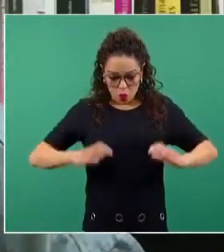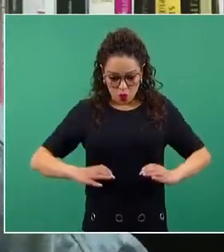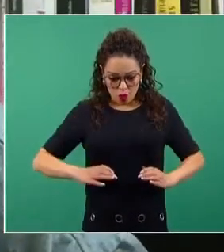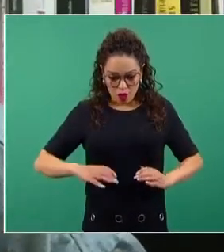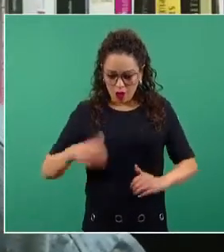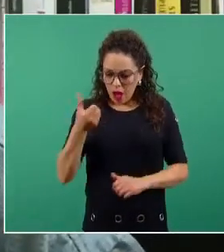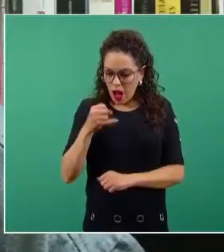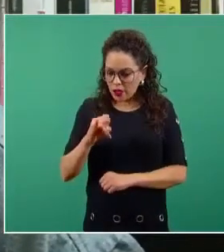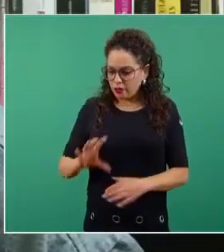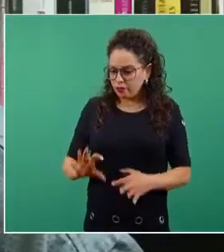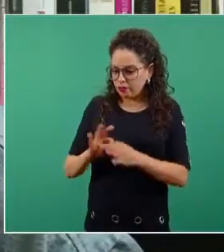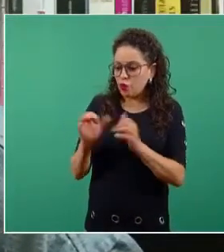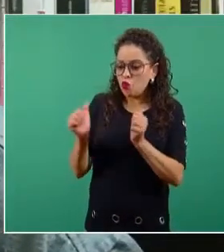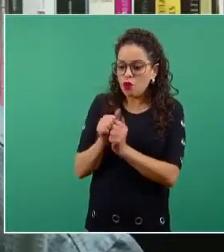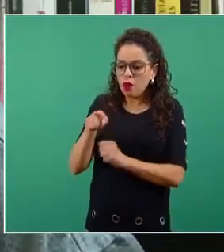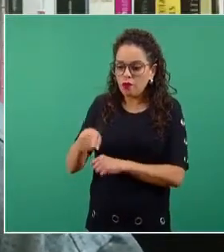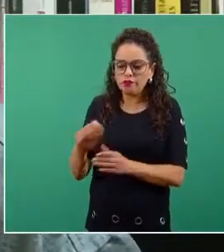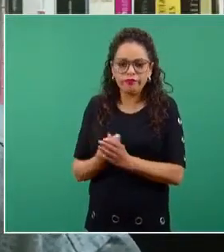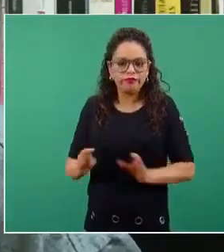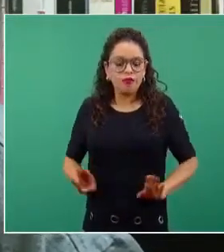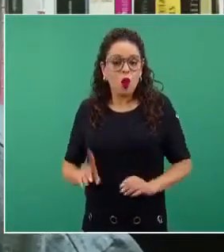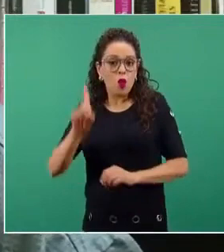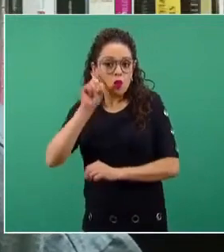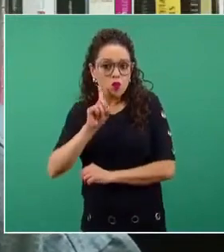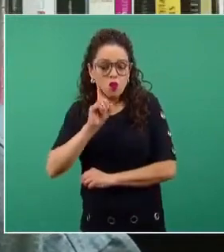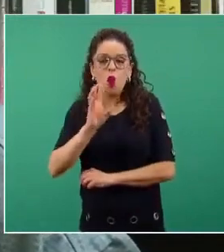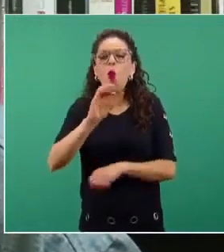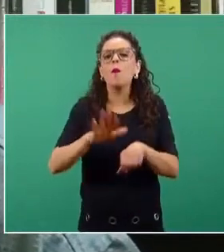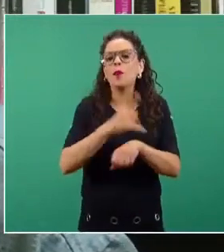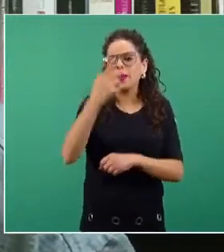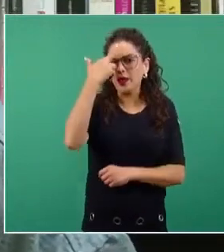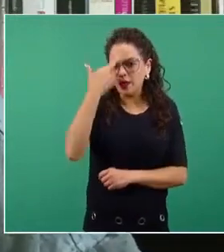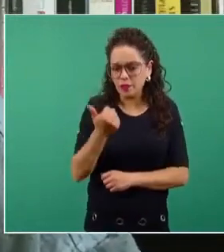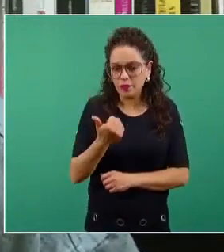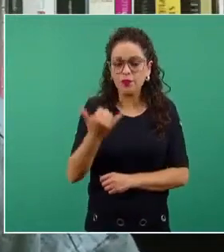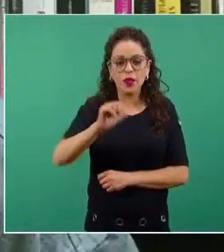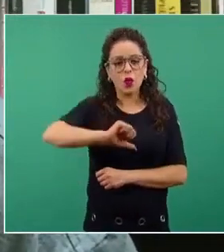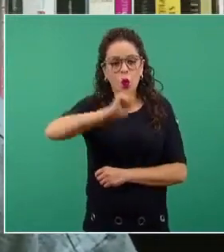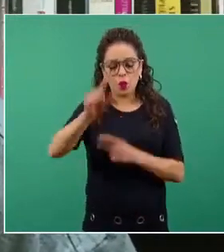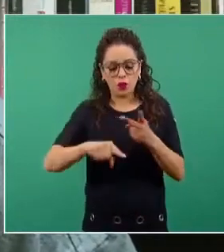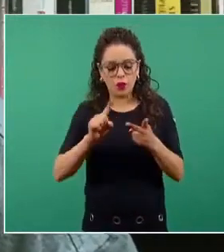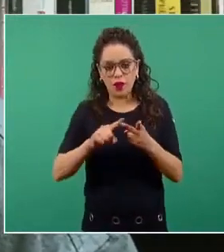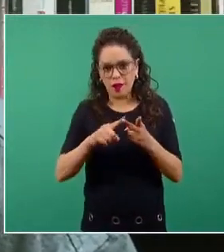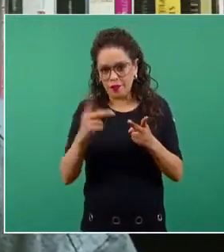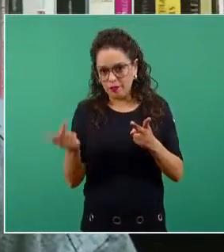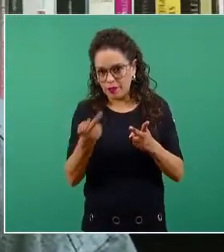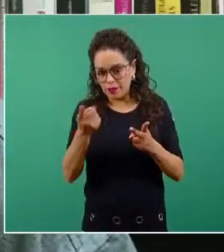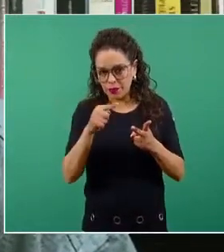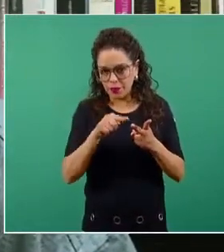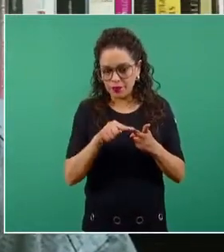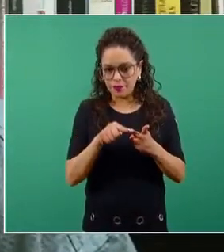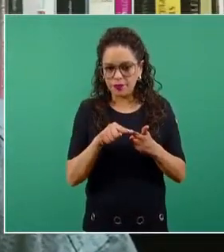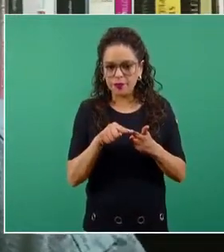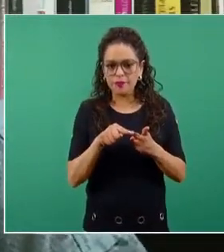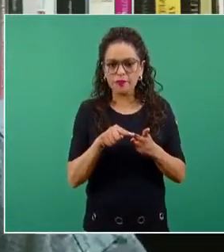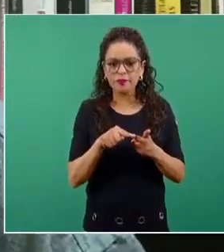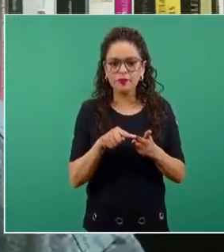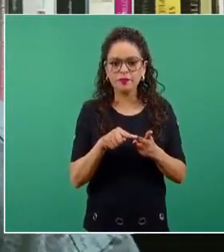femenino o que sean ellas quienes más se lo estén aplicando. Y si me permitieran una segunda pregunta, en el caso